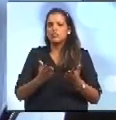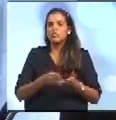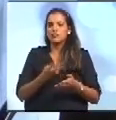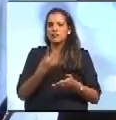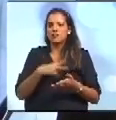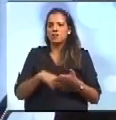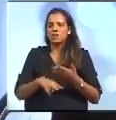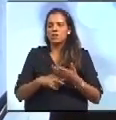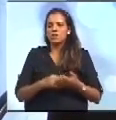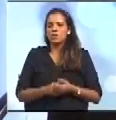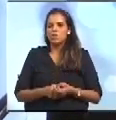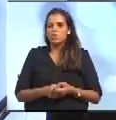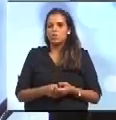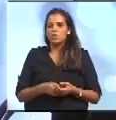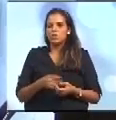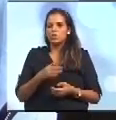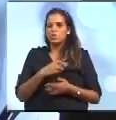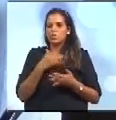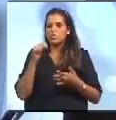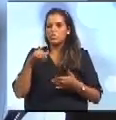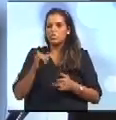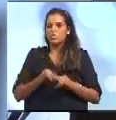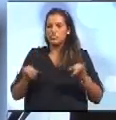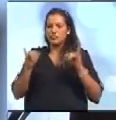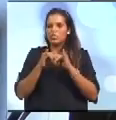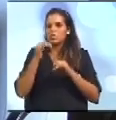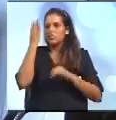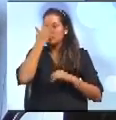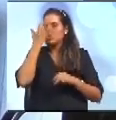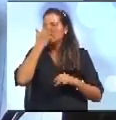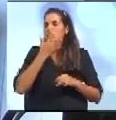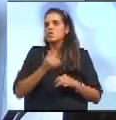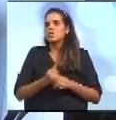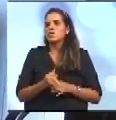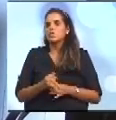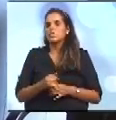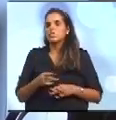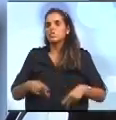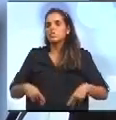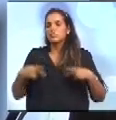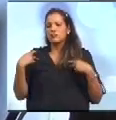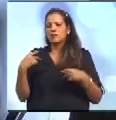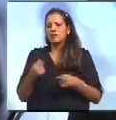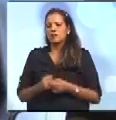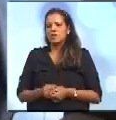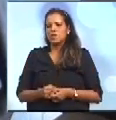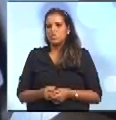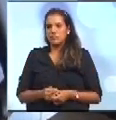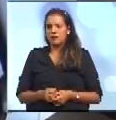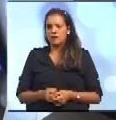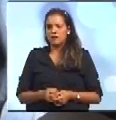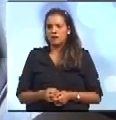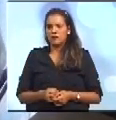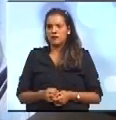profesor, quedará plasmado en un libro como otro gran logro apasionante de su vida sin cesar.